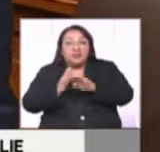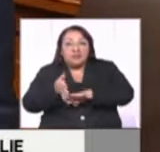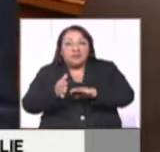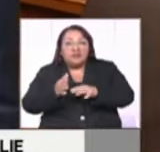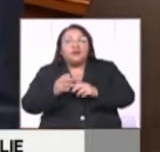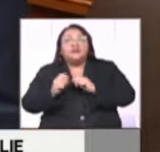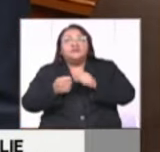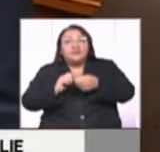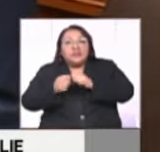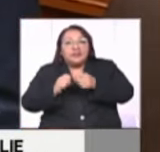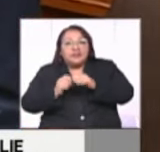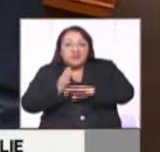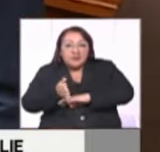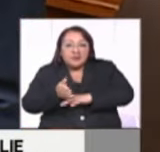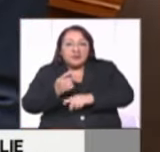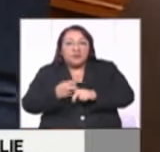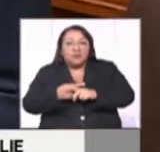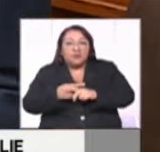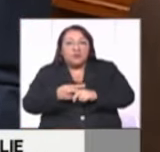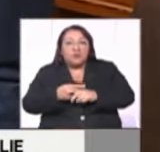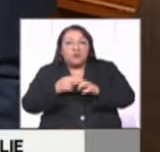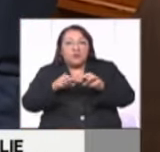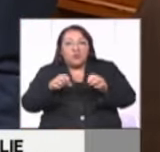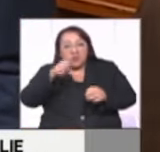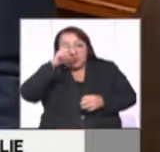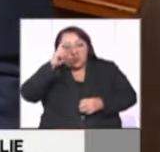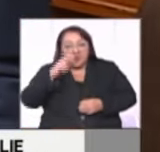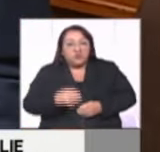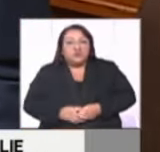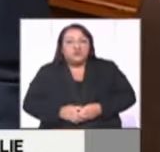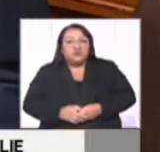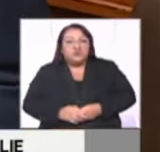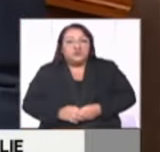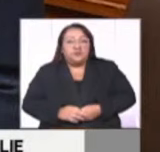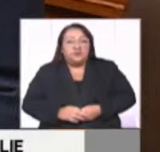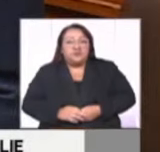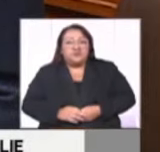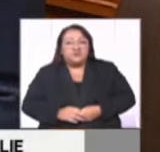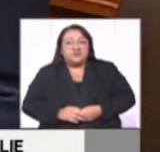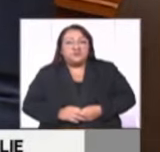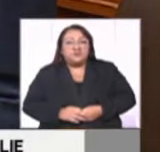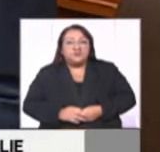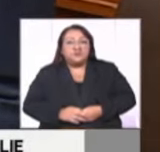por el pueblo del Cusco, al que